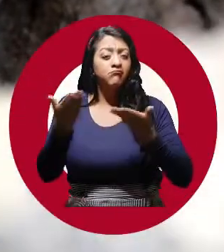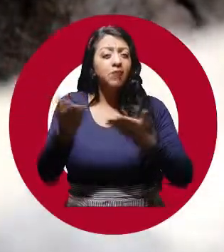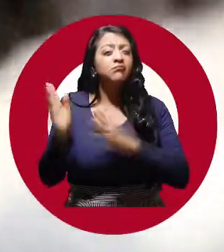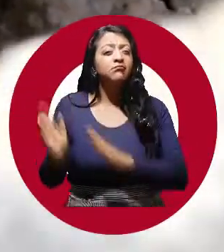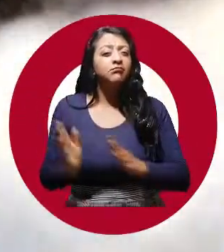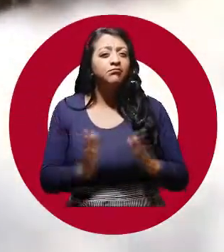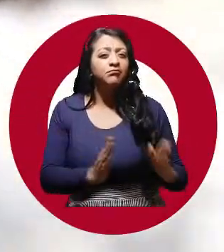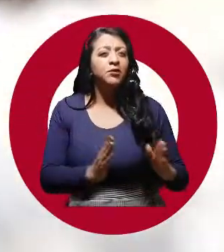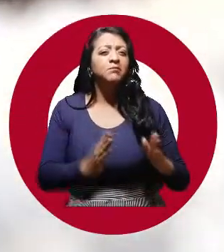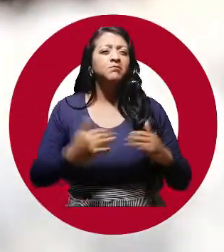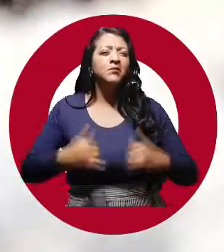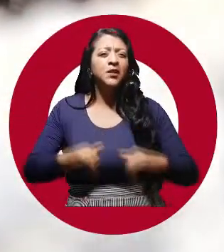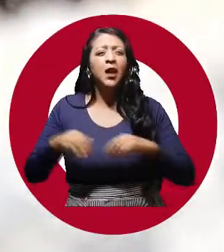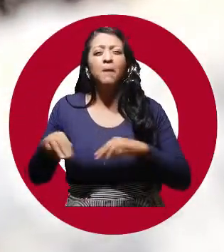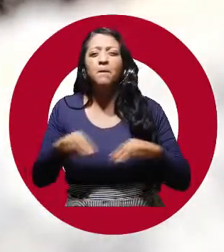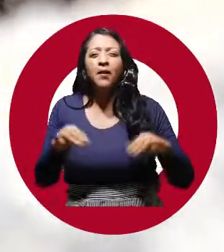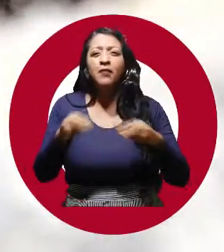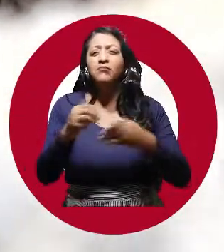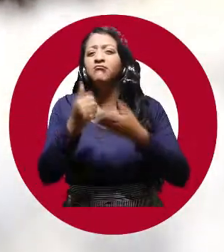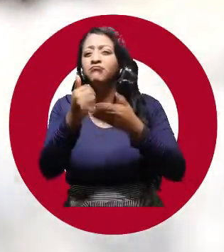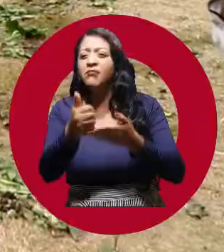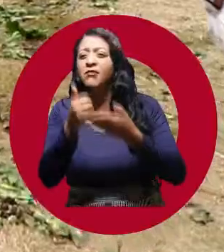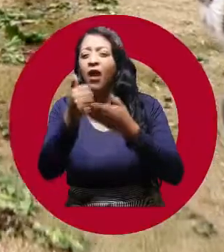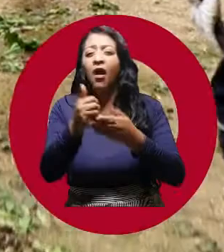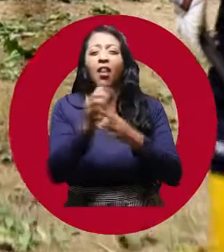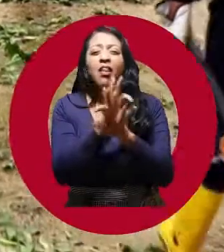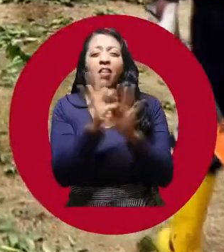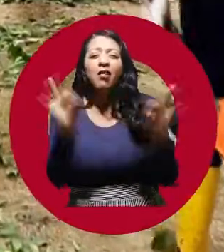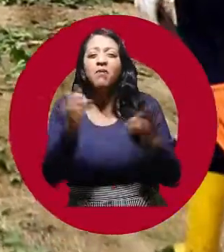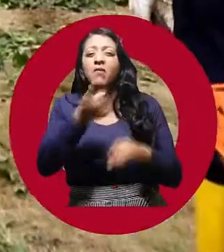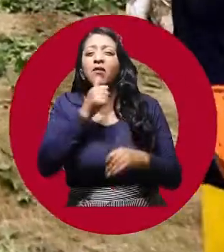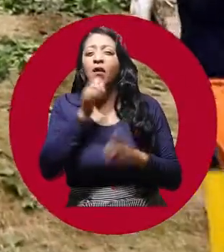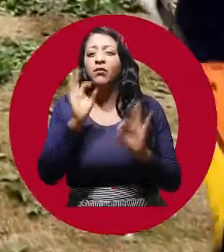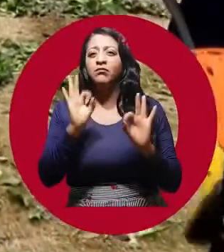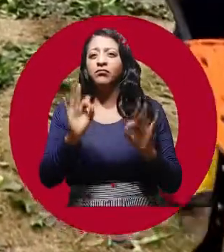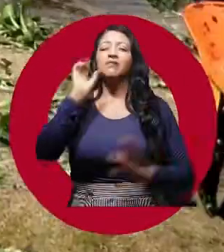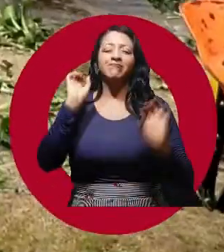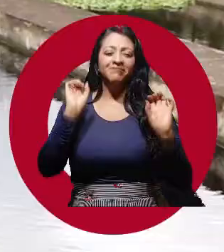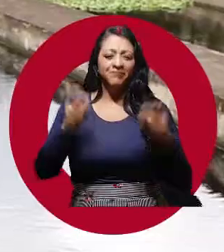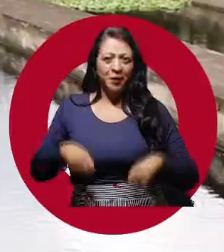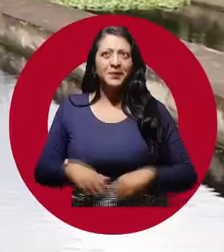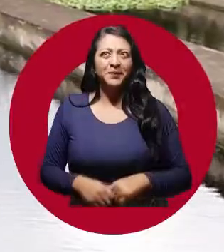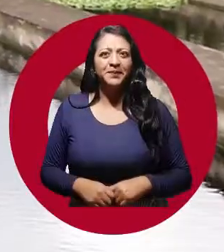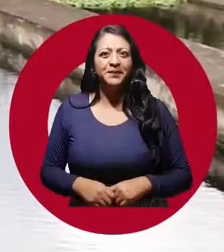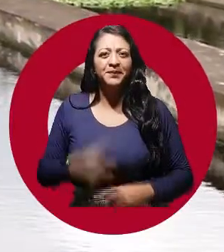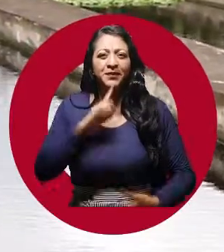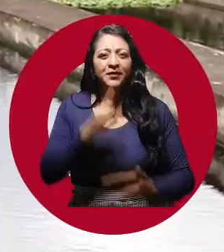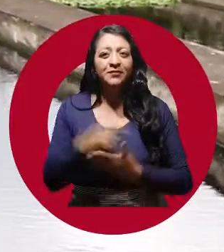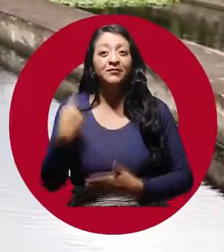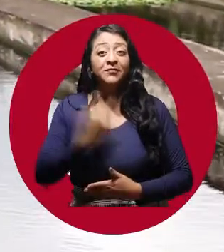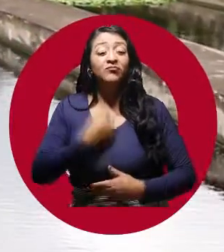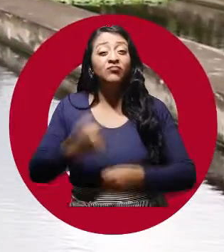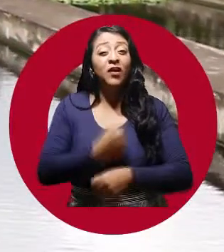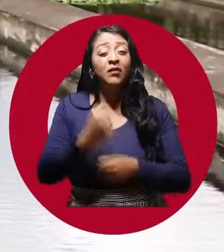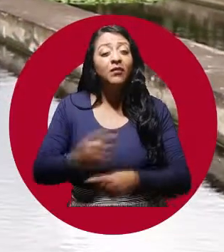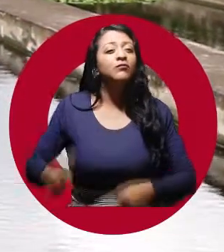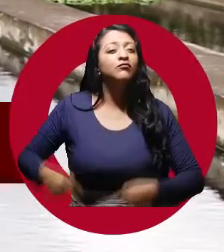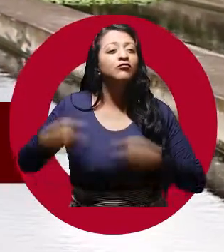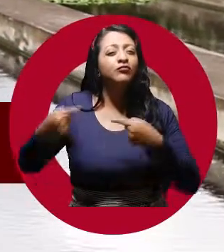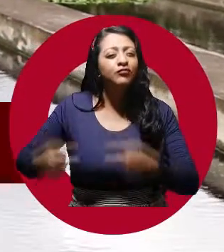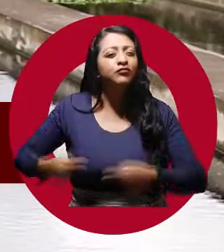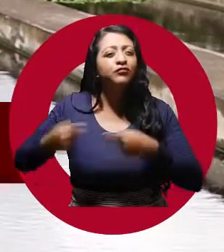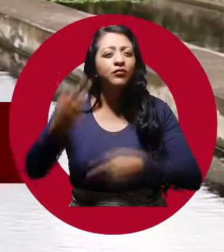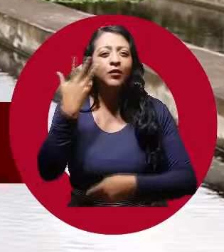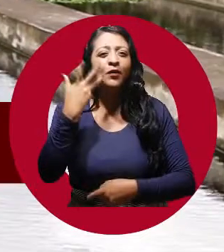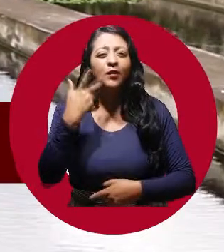EMAPAO-EP planificadamente activa métodos efectivos para limpiar el agua residual. Nosotros estamos trabajando día a día en